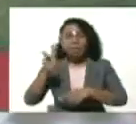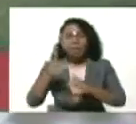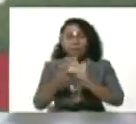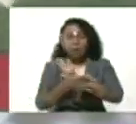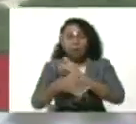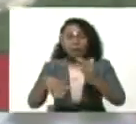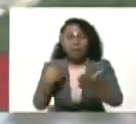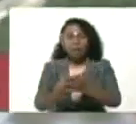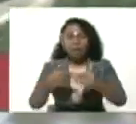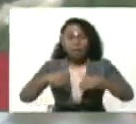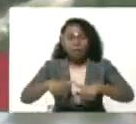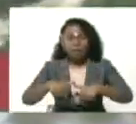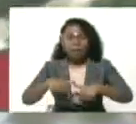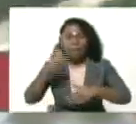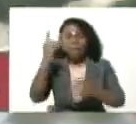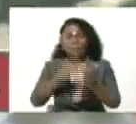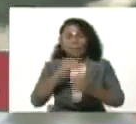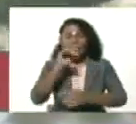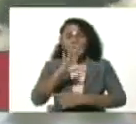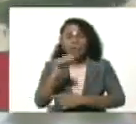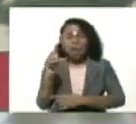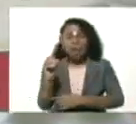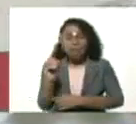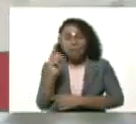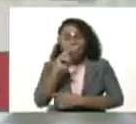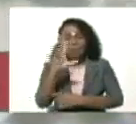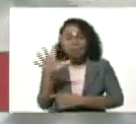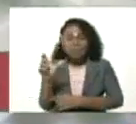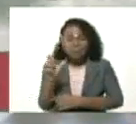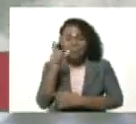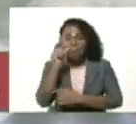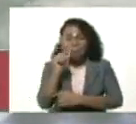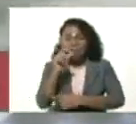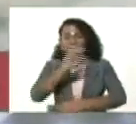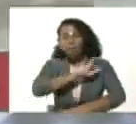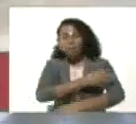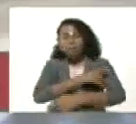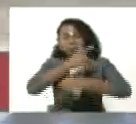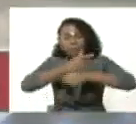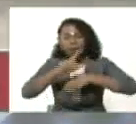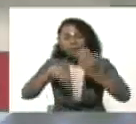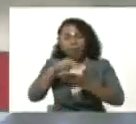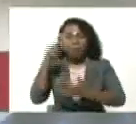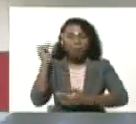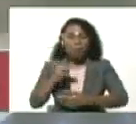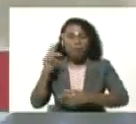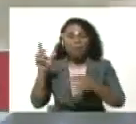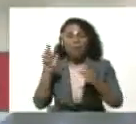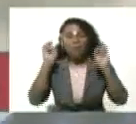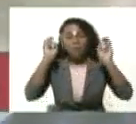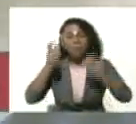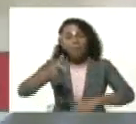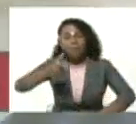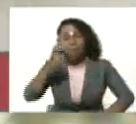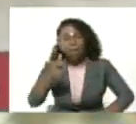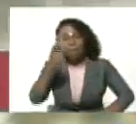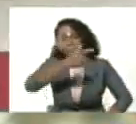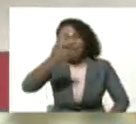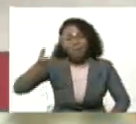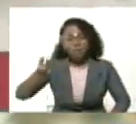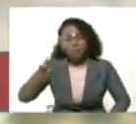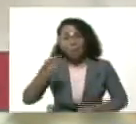ahora 1.525 hombres de la Fuerza Armada Nacional Bolivariana y de los órganos de seguridad